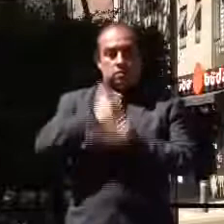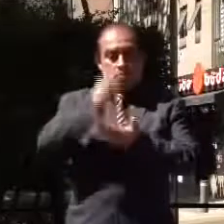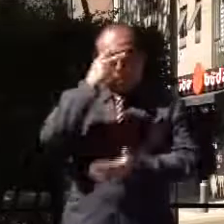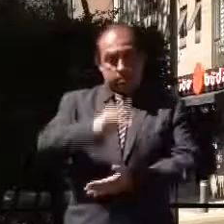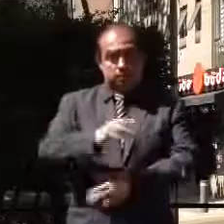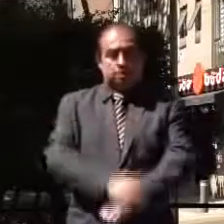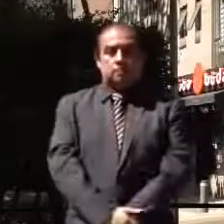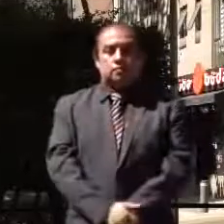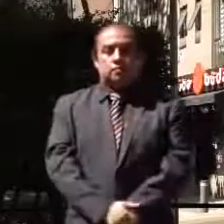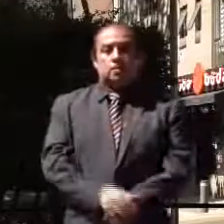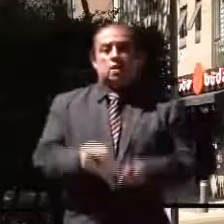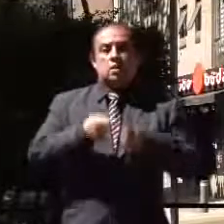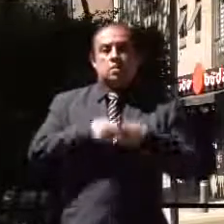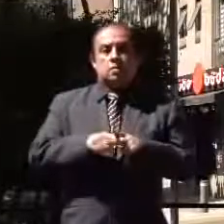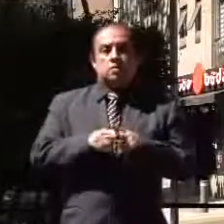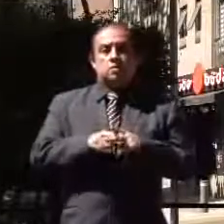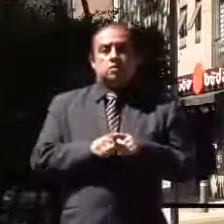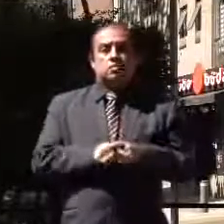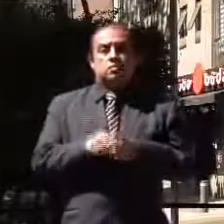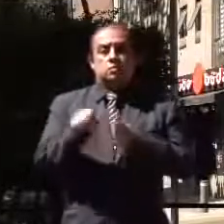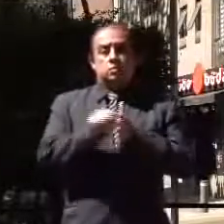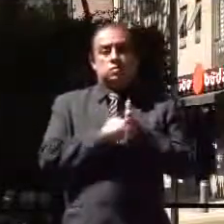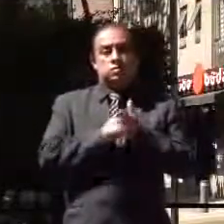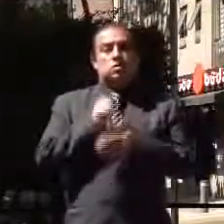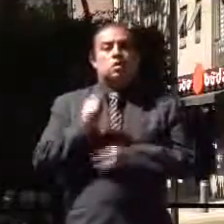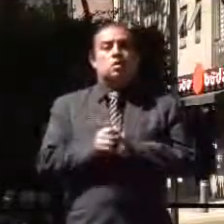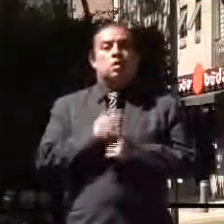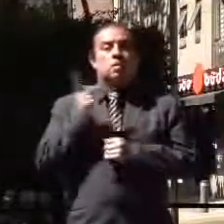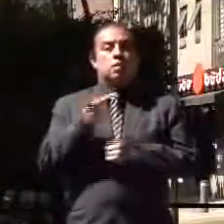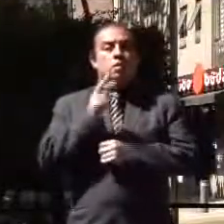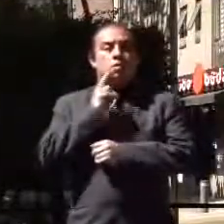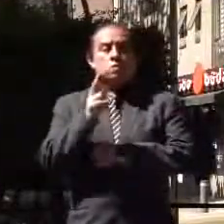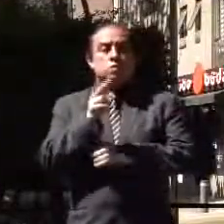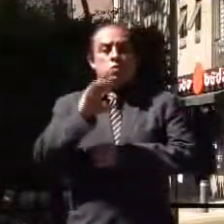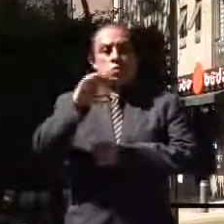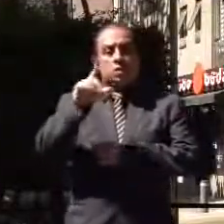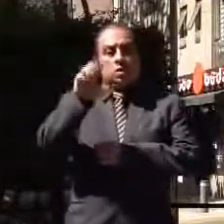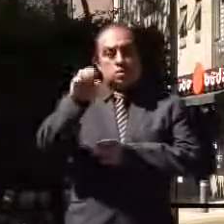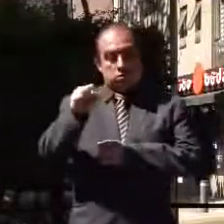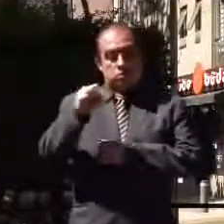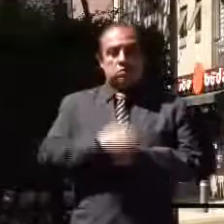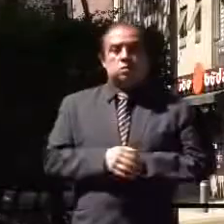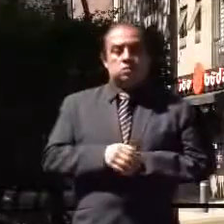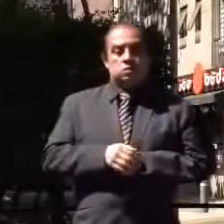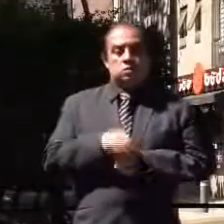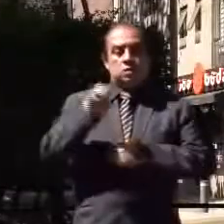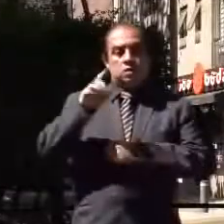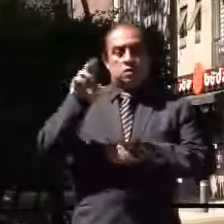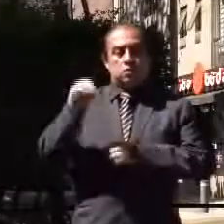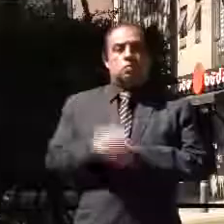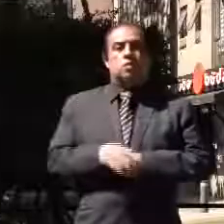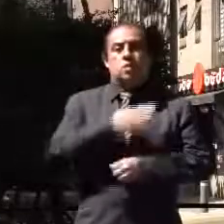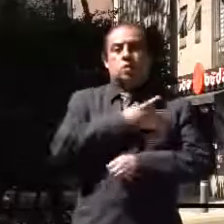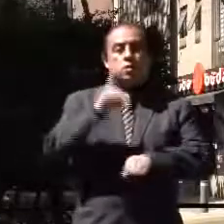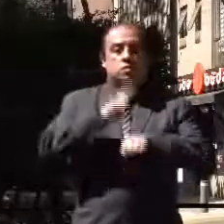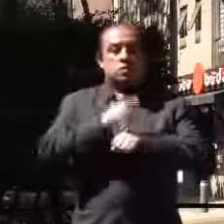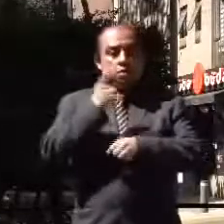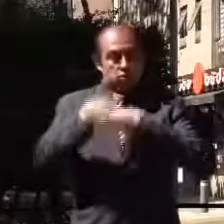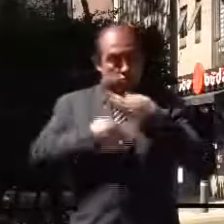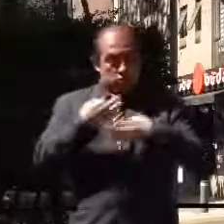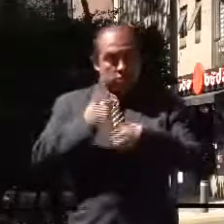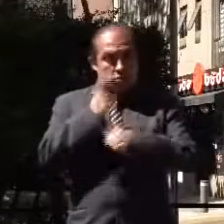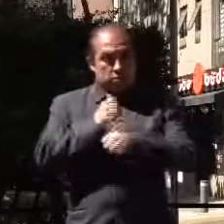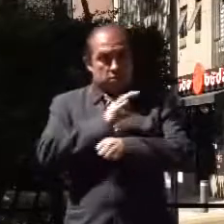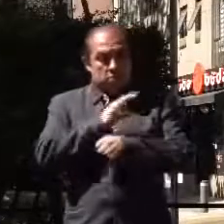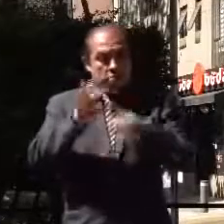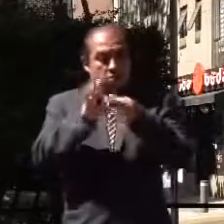México. Iniciamos sesión de preguntas y respuestas con Carlos Navarro del Heraldo. Buenos días a todos. Primero, si nos pudieran detallar